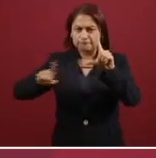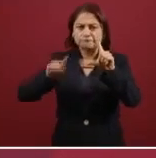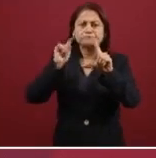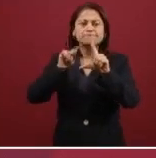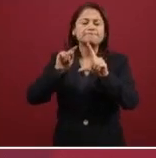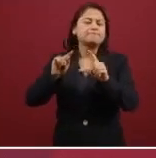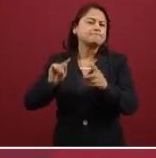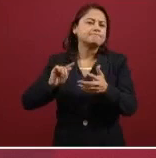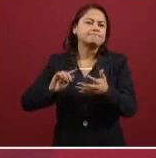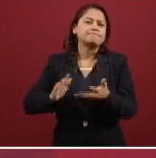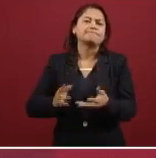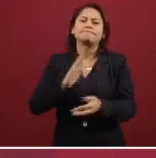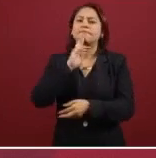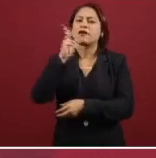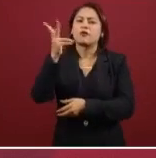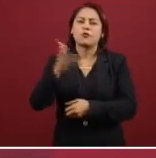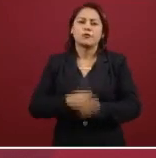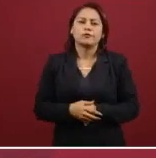Tenemos que